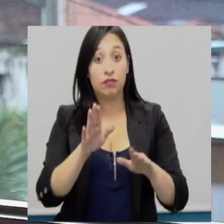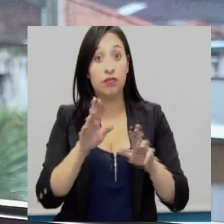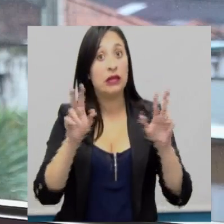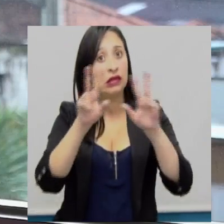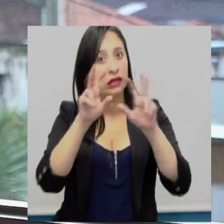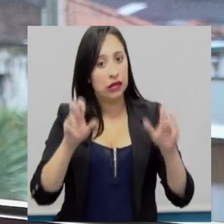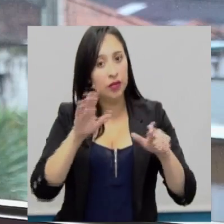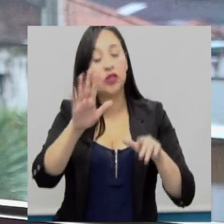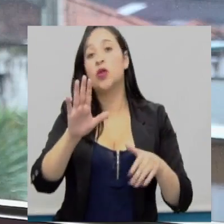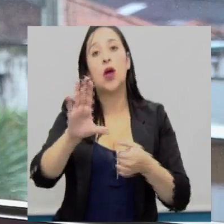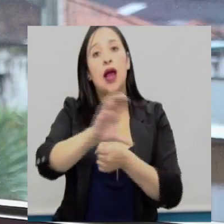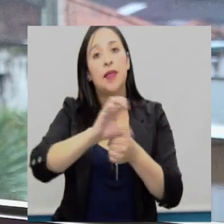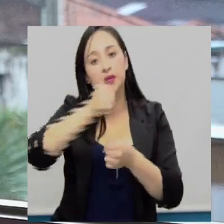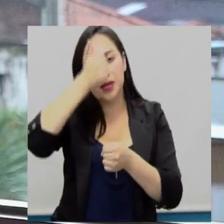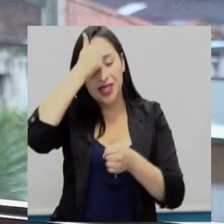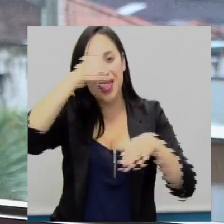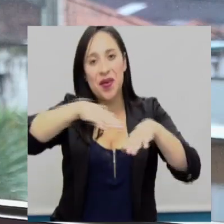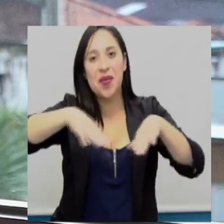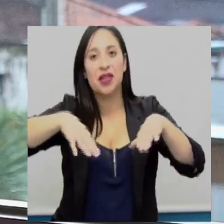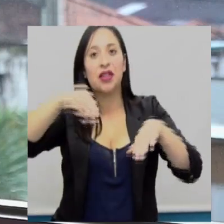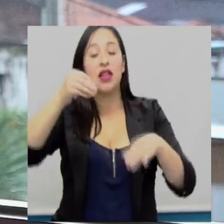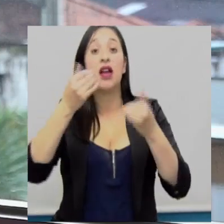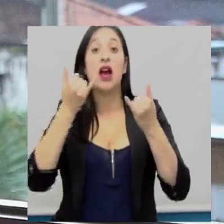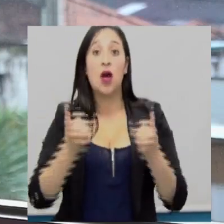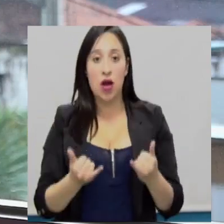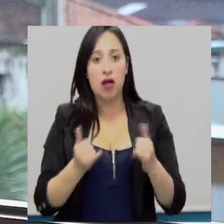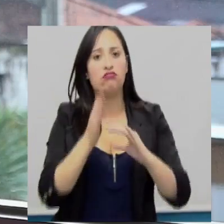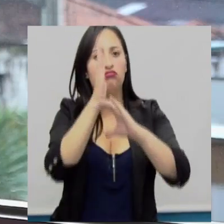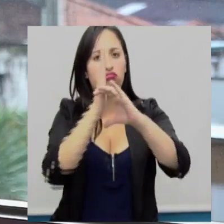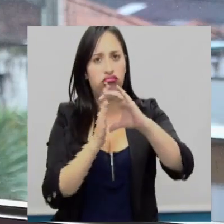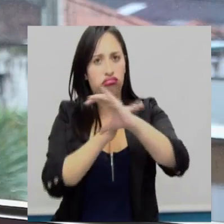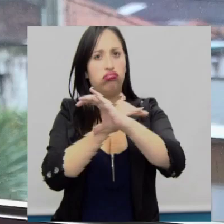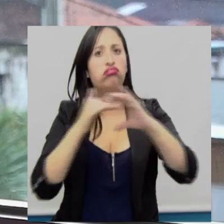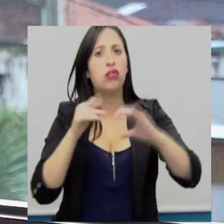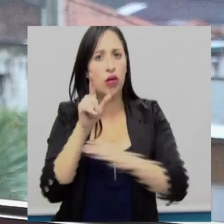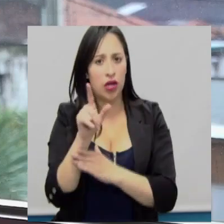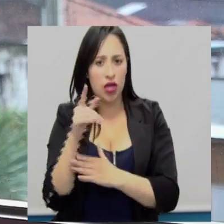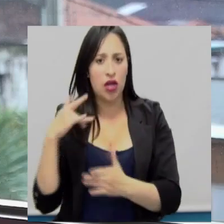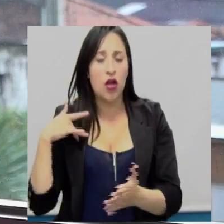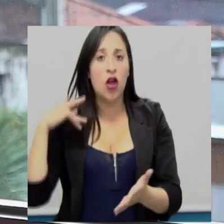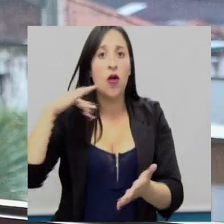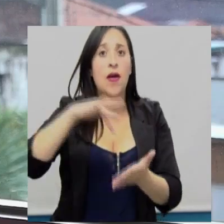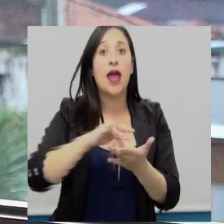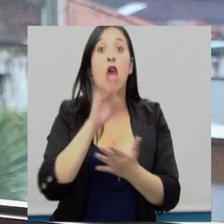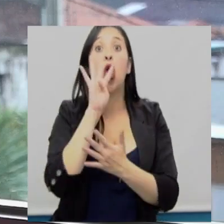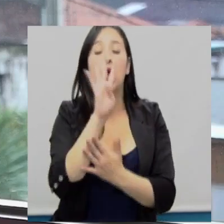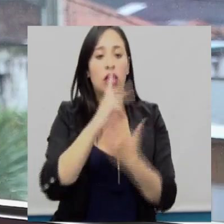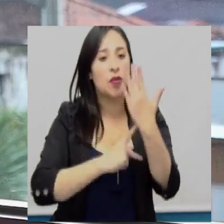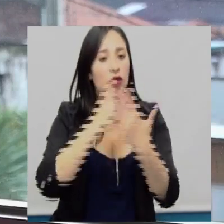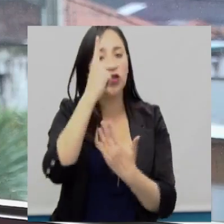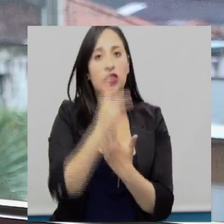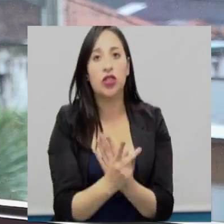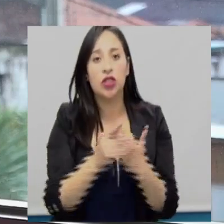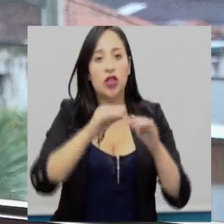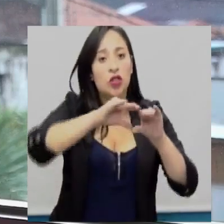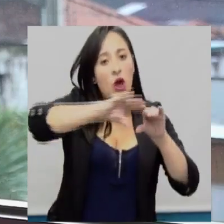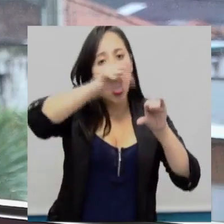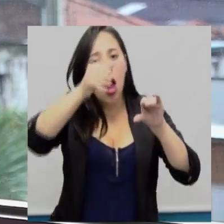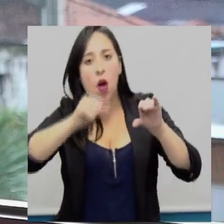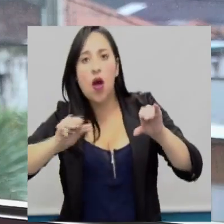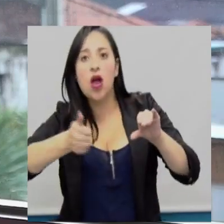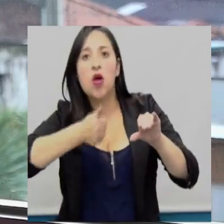Continuamos con este tema en la capital del Magdalena para contarles ahora que la Contraloría intervino 4 proyectos de